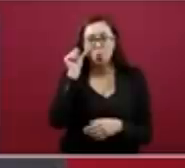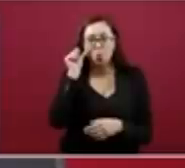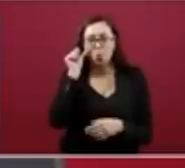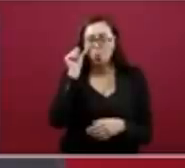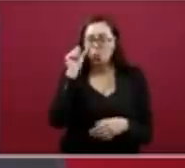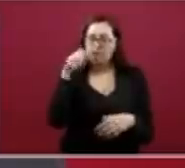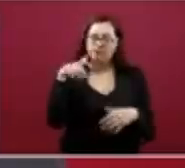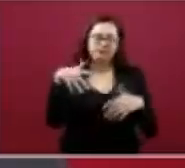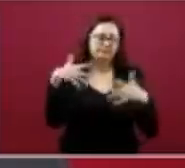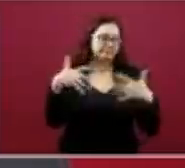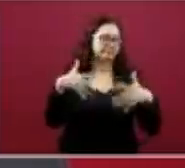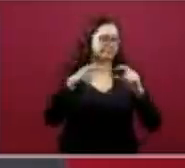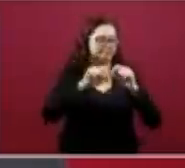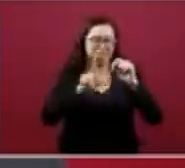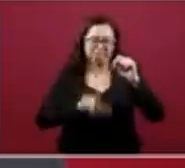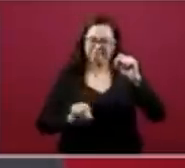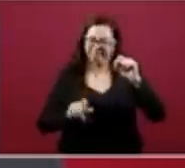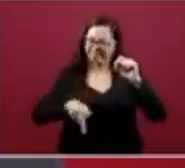patriota básicamente.